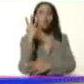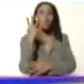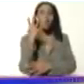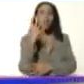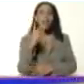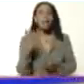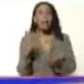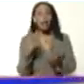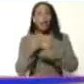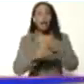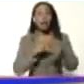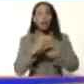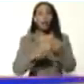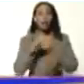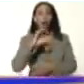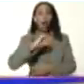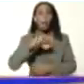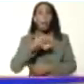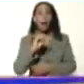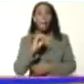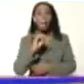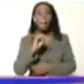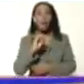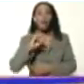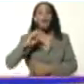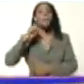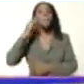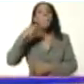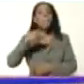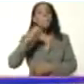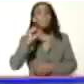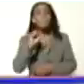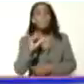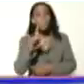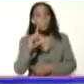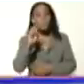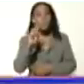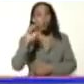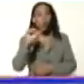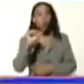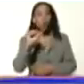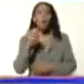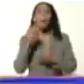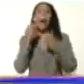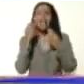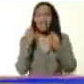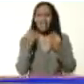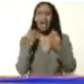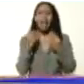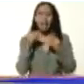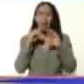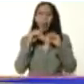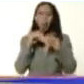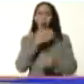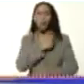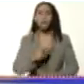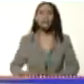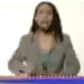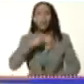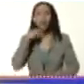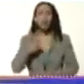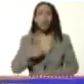consolidación de la OPEP plus bastante hablamos con el presidente Putin en enero 2015